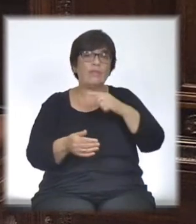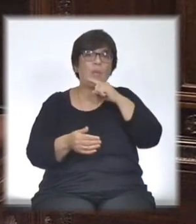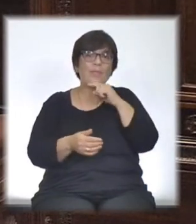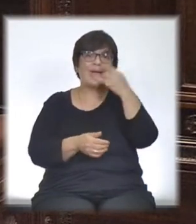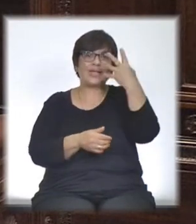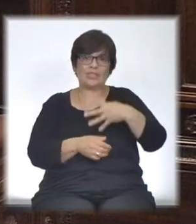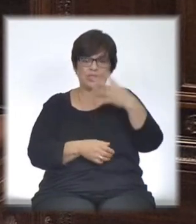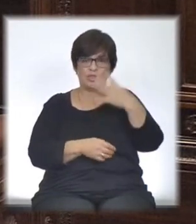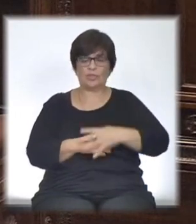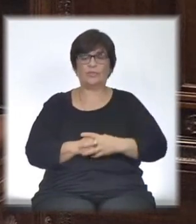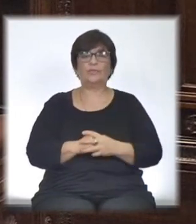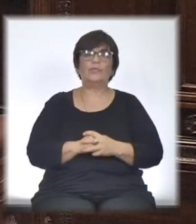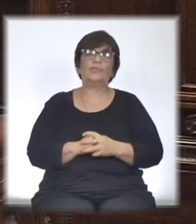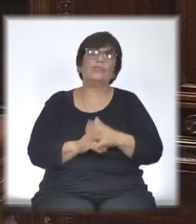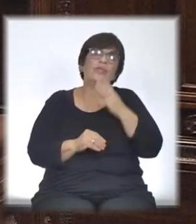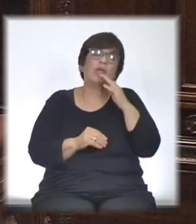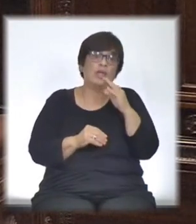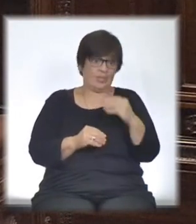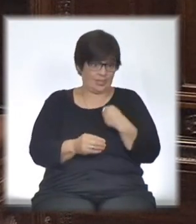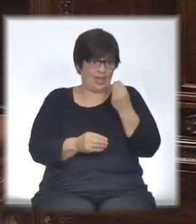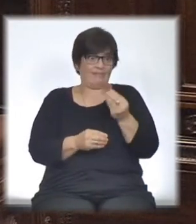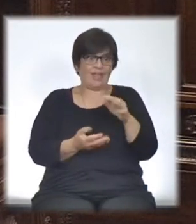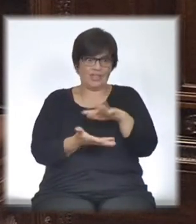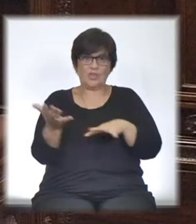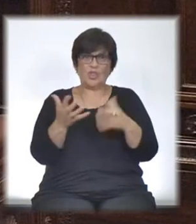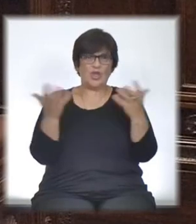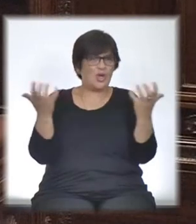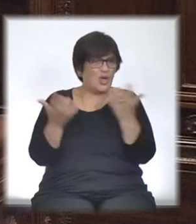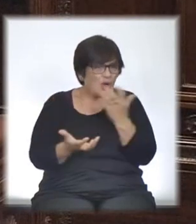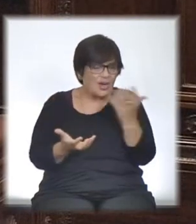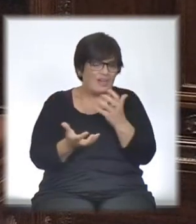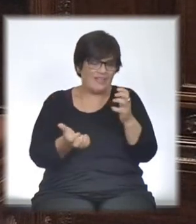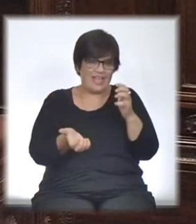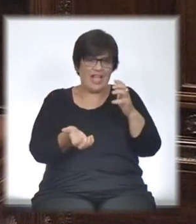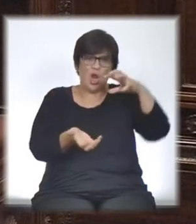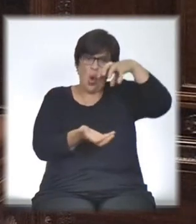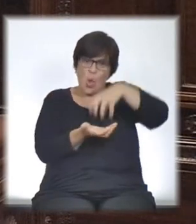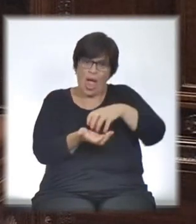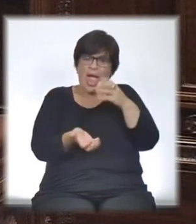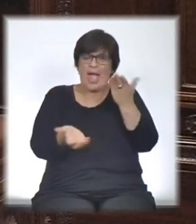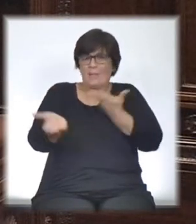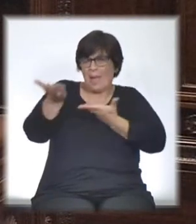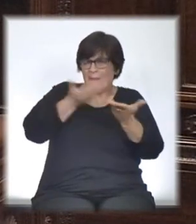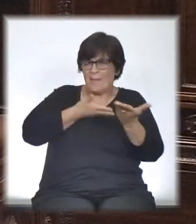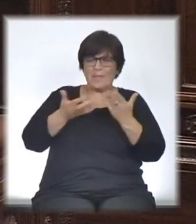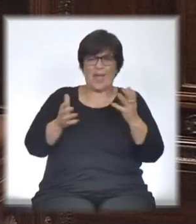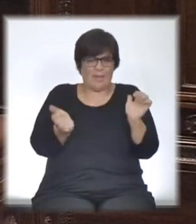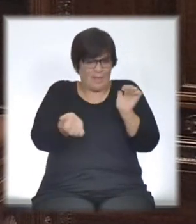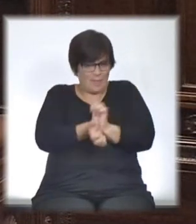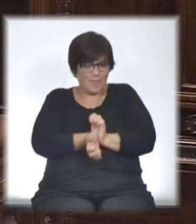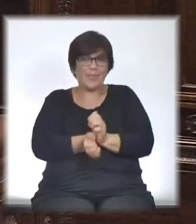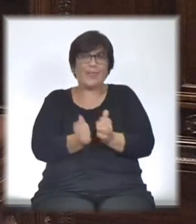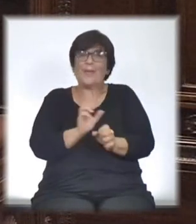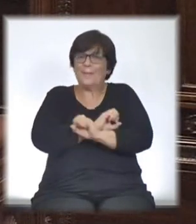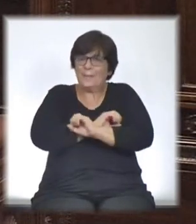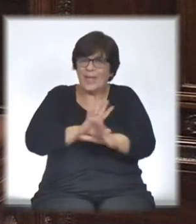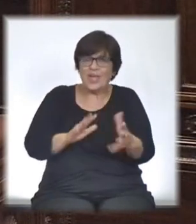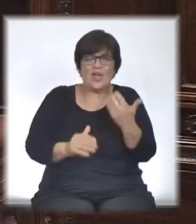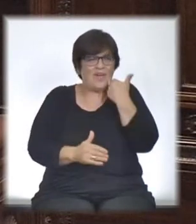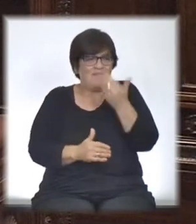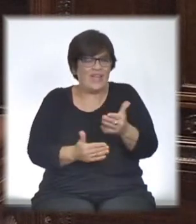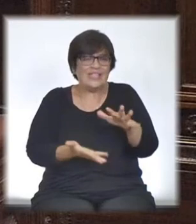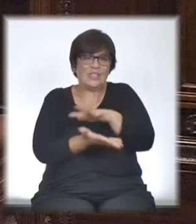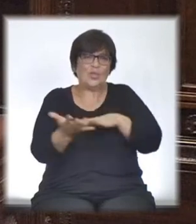de marzo. Como sobrevivientes del horror, de los centros de tortura y de reclusión, de lo peor y más degradante del terrorismo